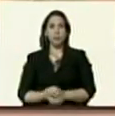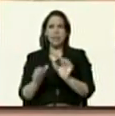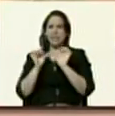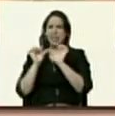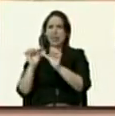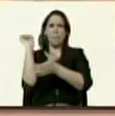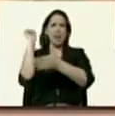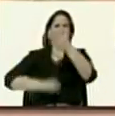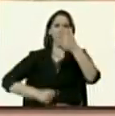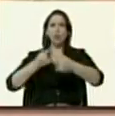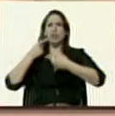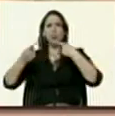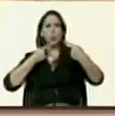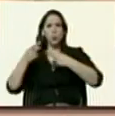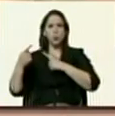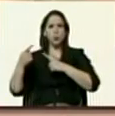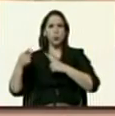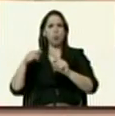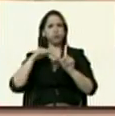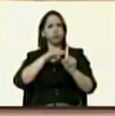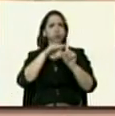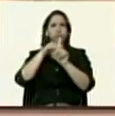vacío su discurso de amenazas,